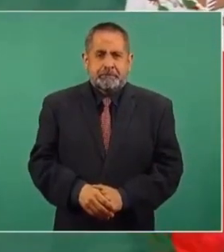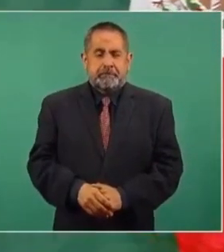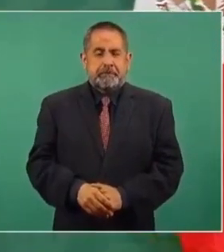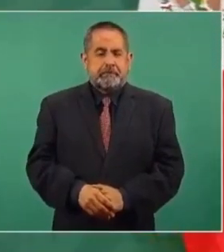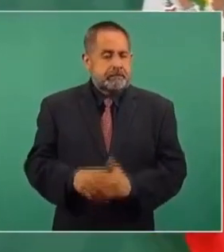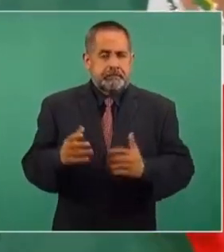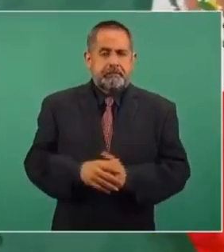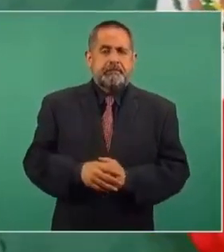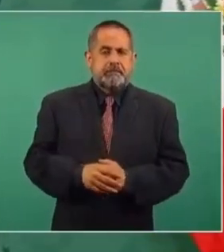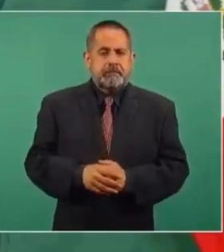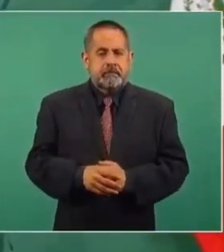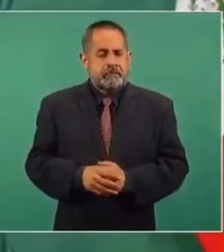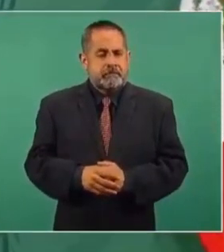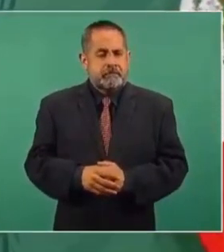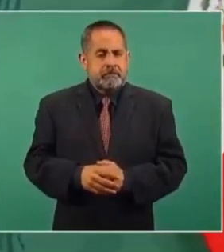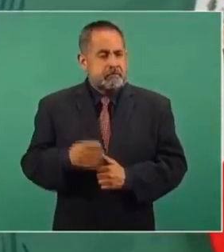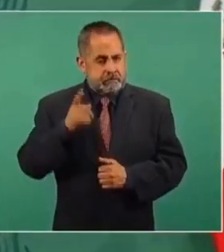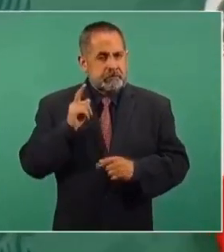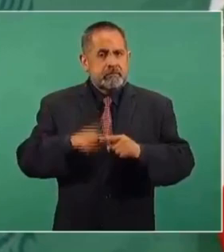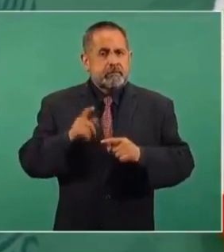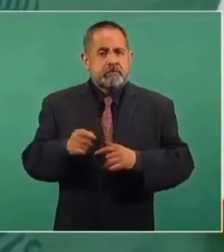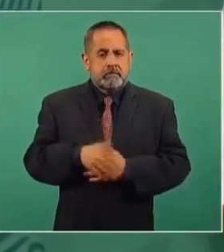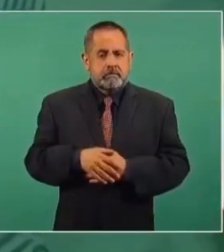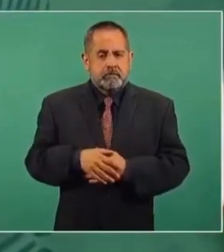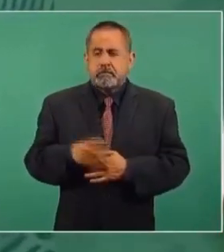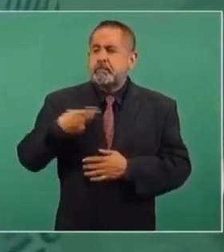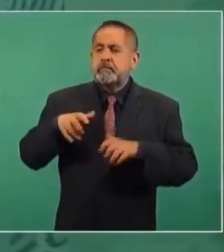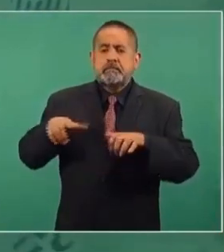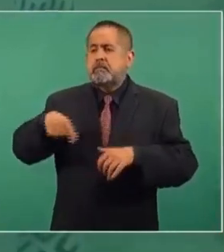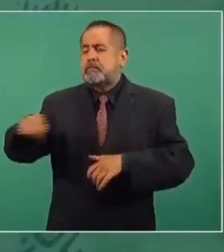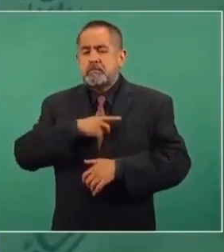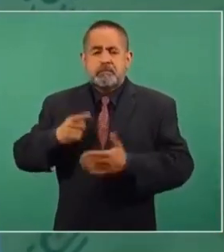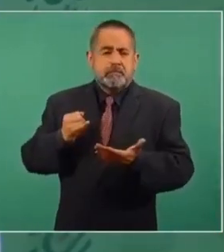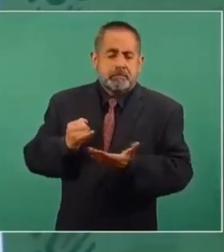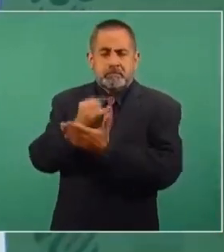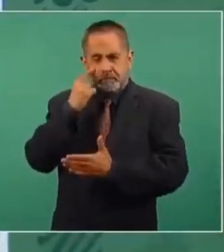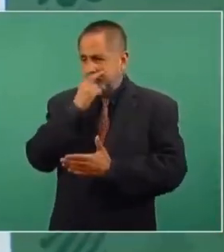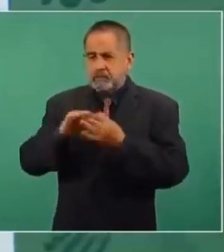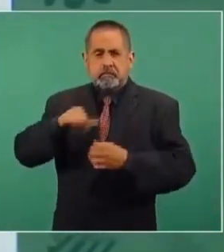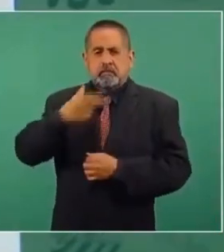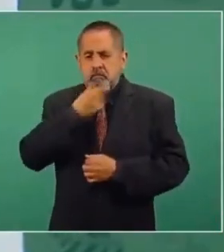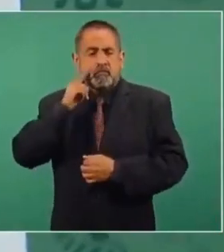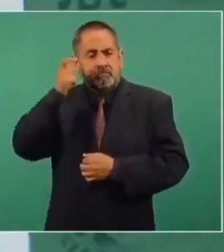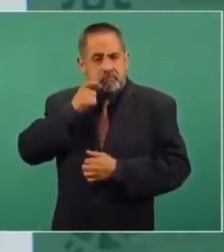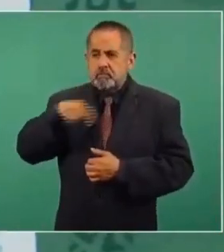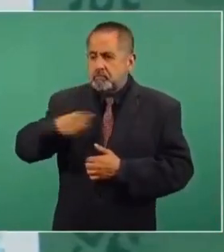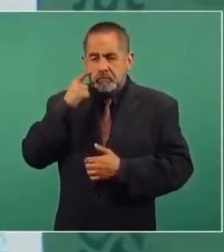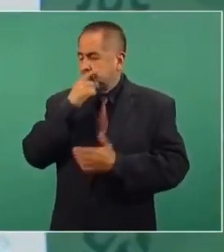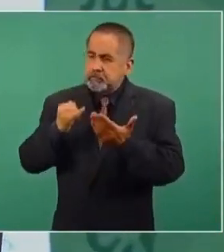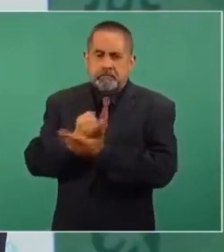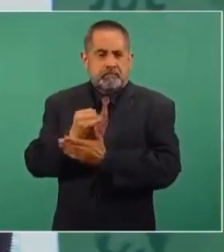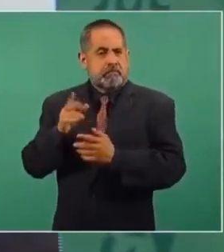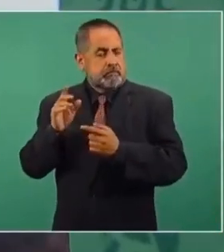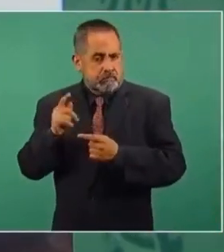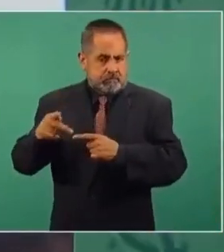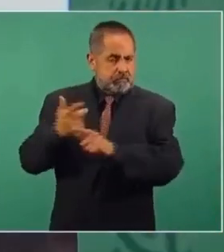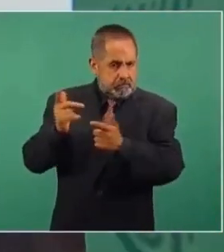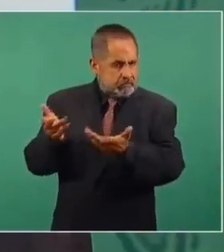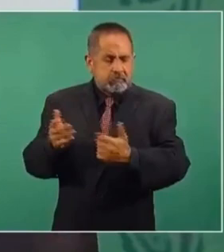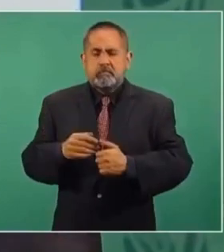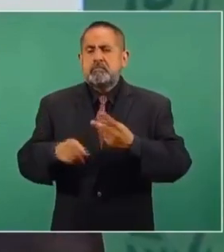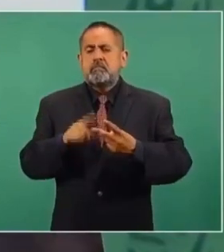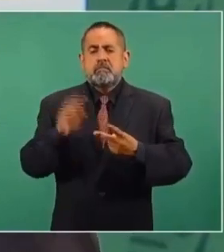De que tienen que resolver los ciudadanos de Guerrero, las mujeres que somos de Guerrero, de que